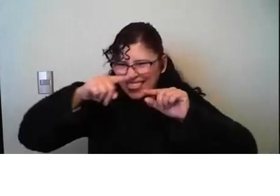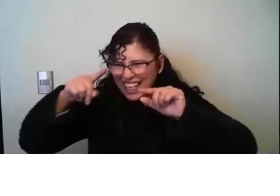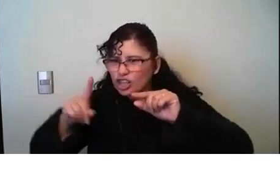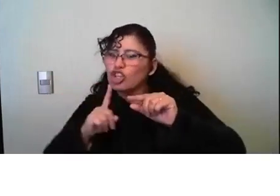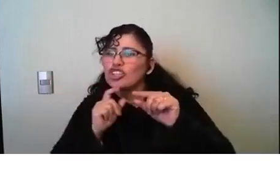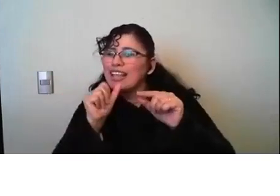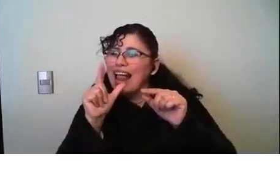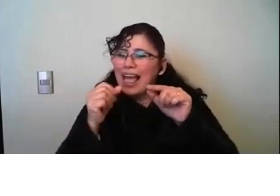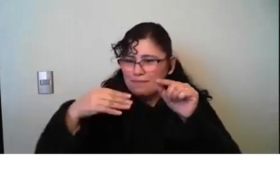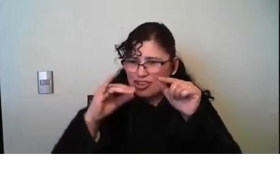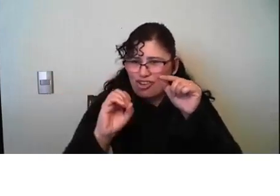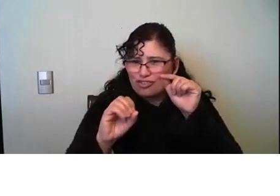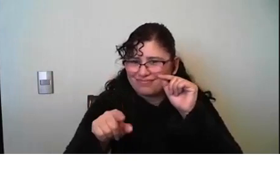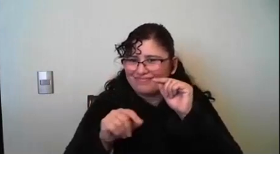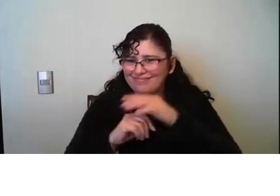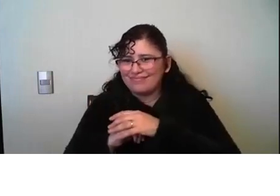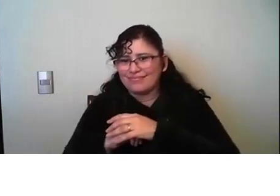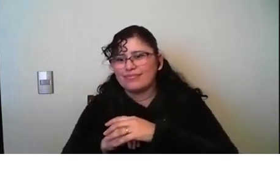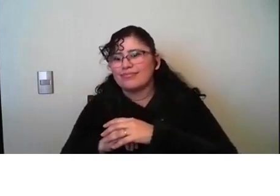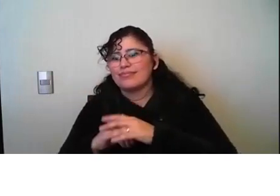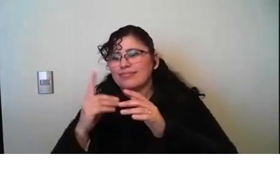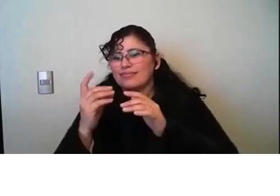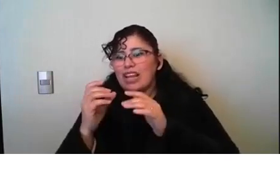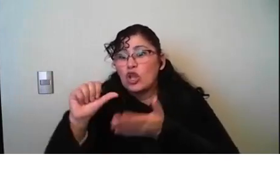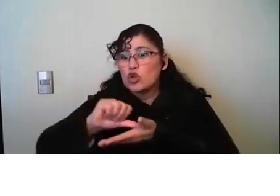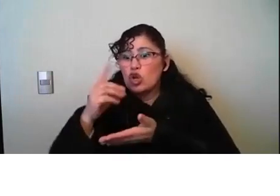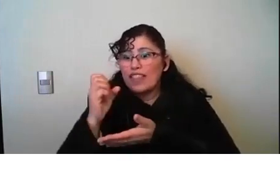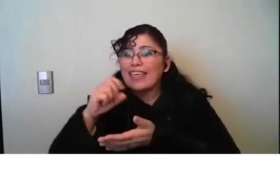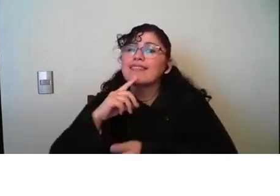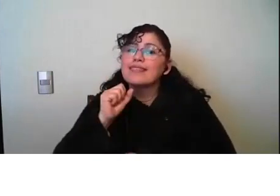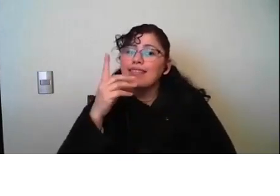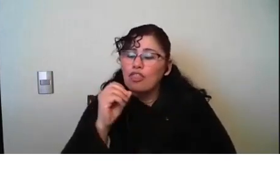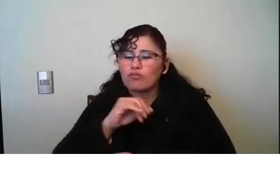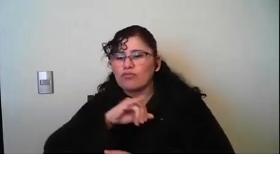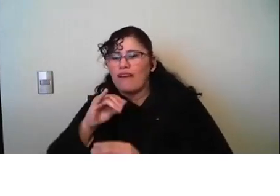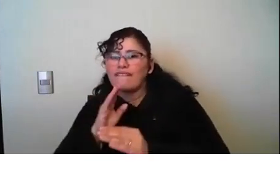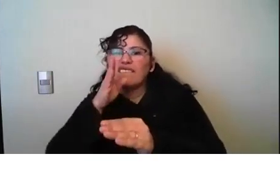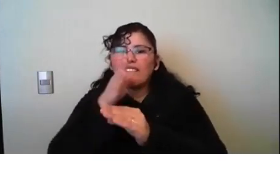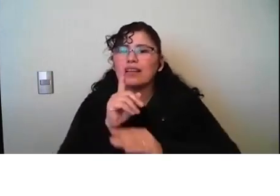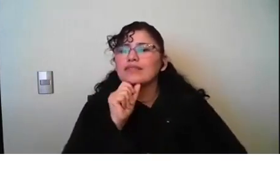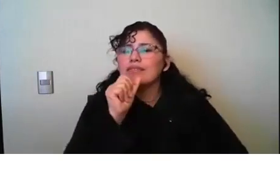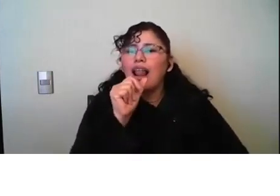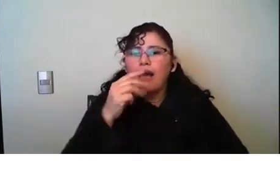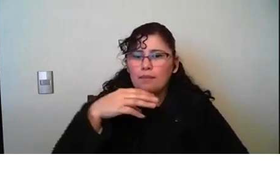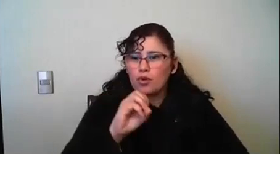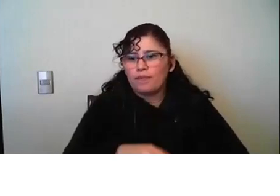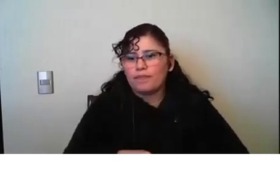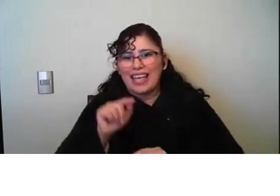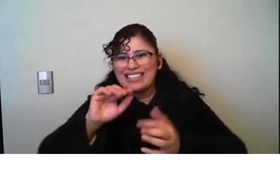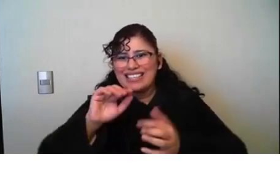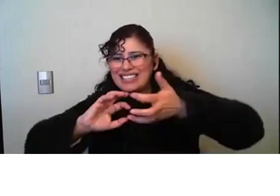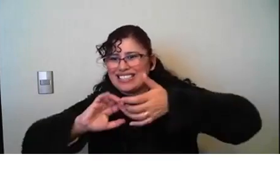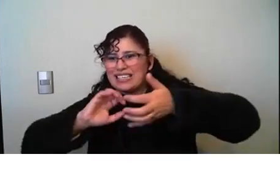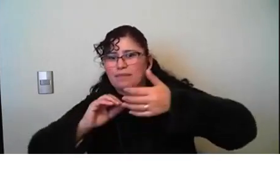dento-talámico, es decir, del núcleo dentado hacia el tálamo. Hace sinapsis en los